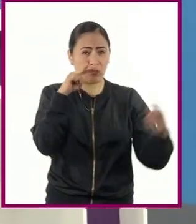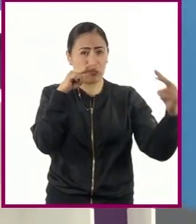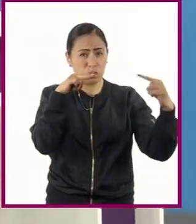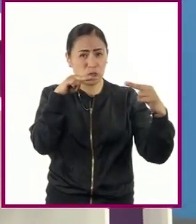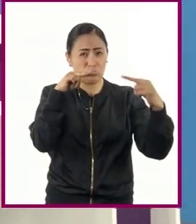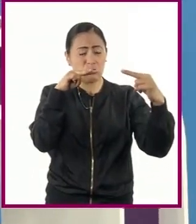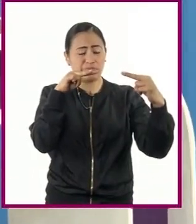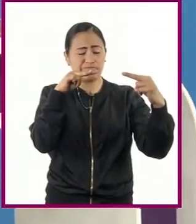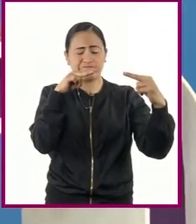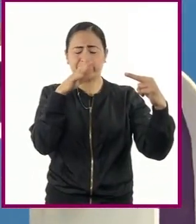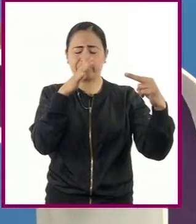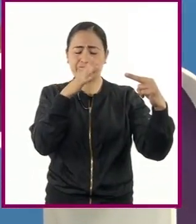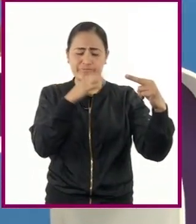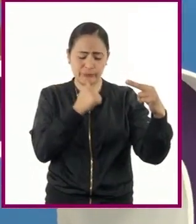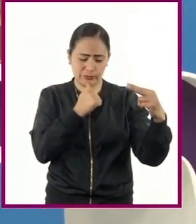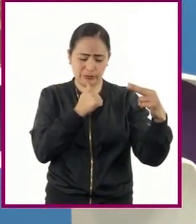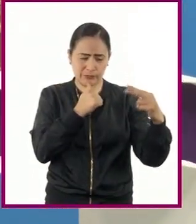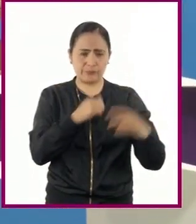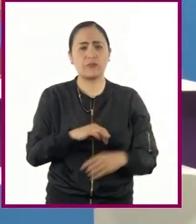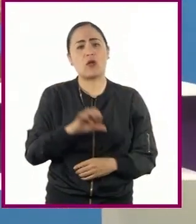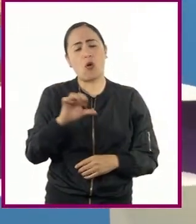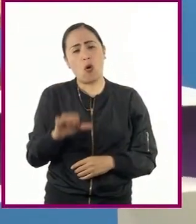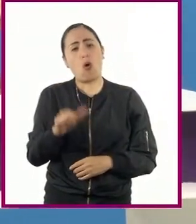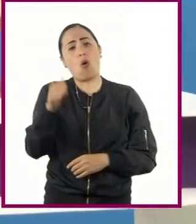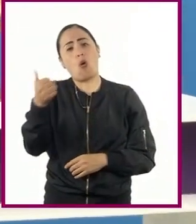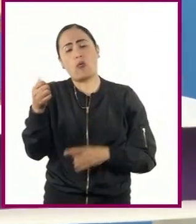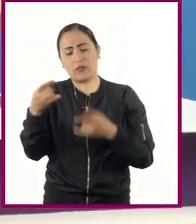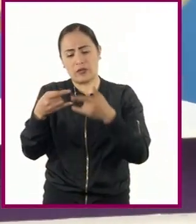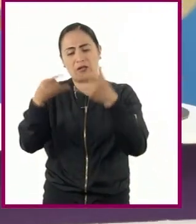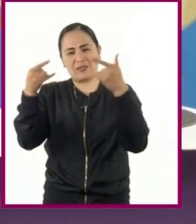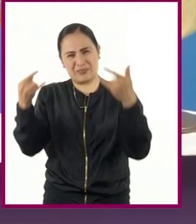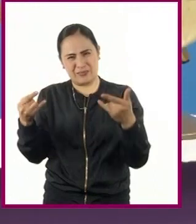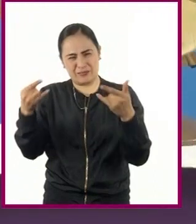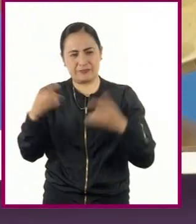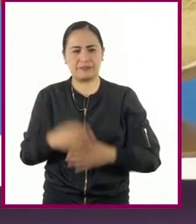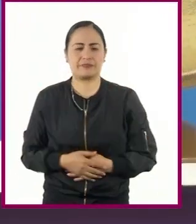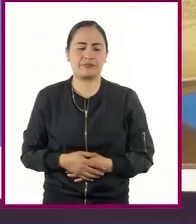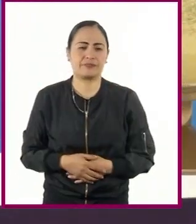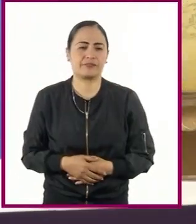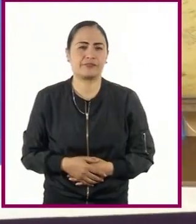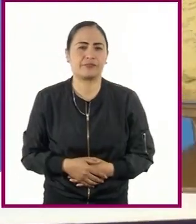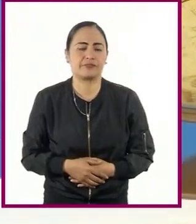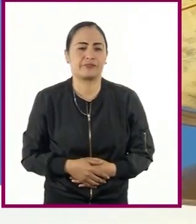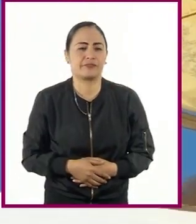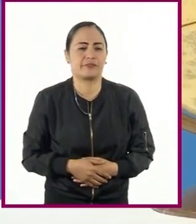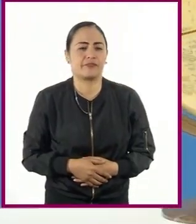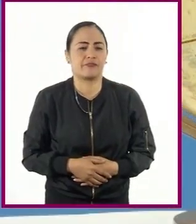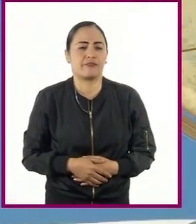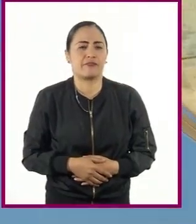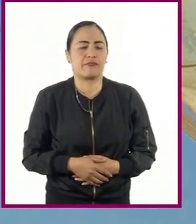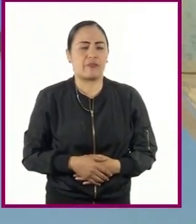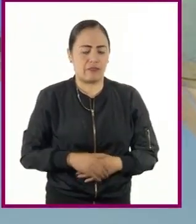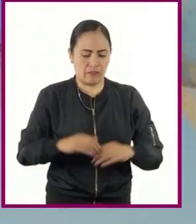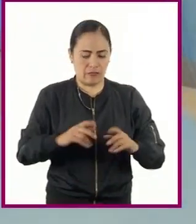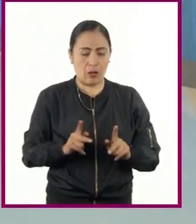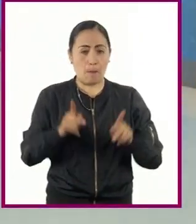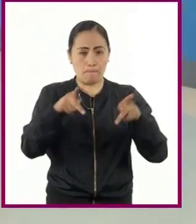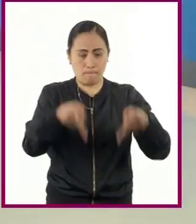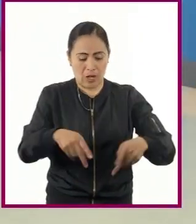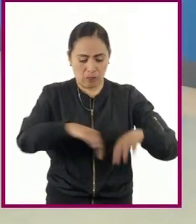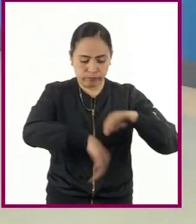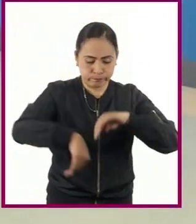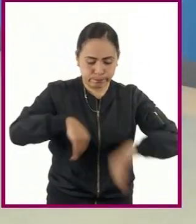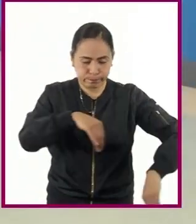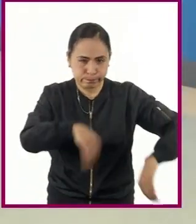miradas. Tercer testimonio. Nos dieron permiso para excavar las tumbas,